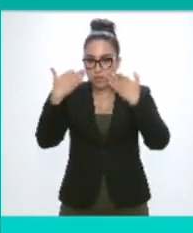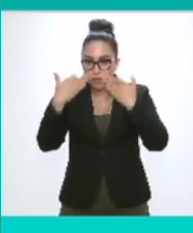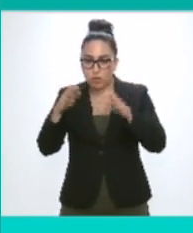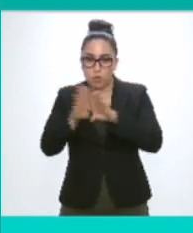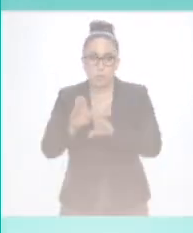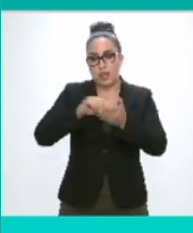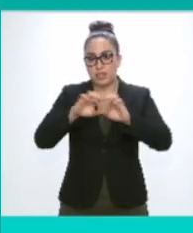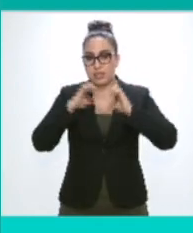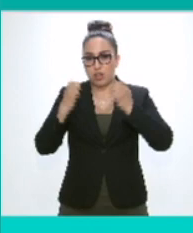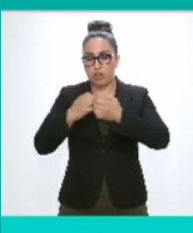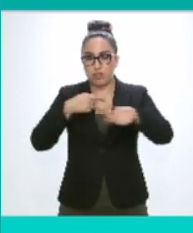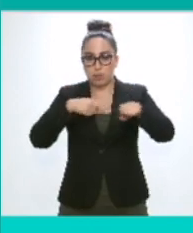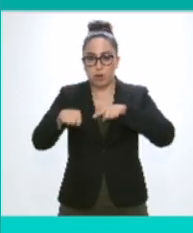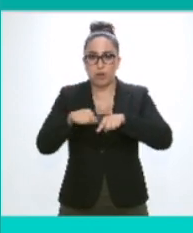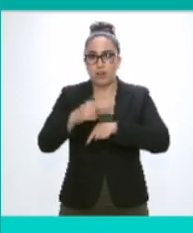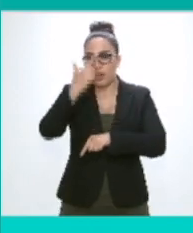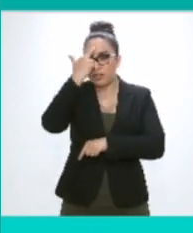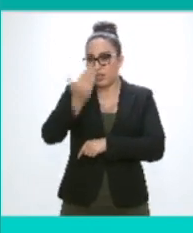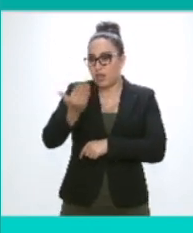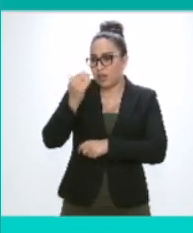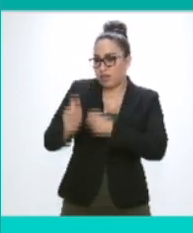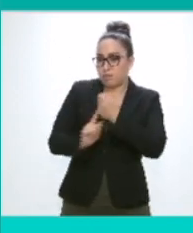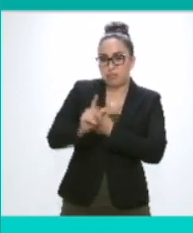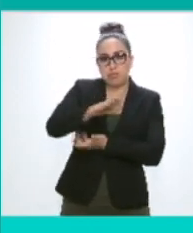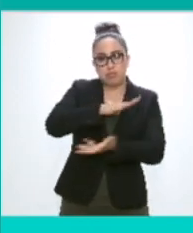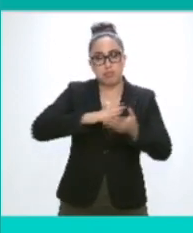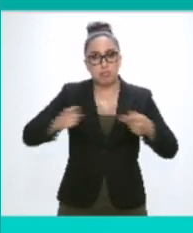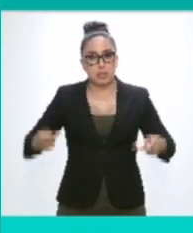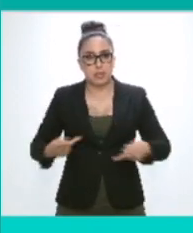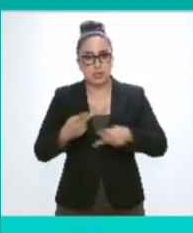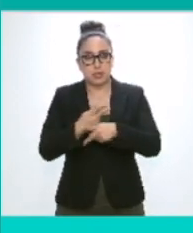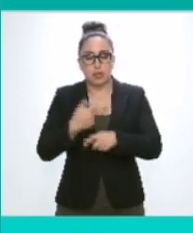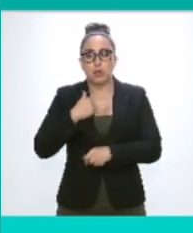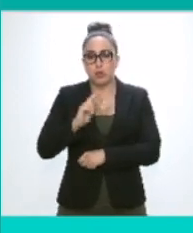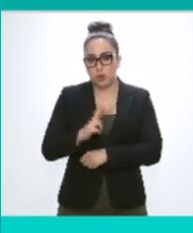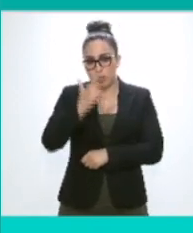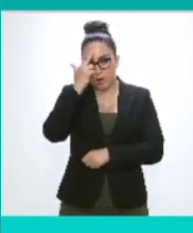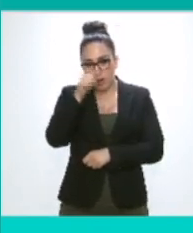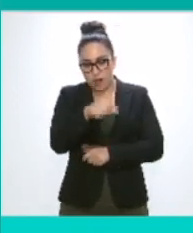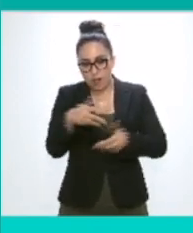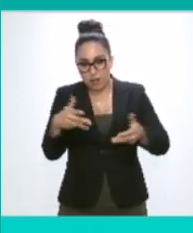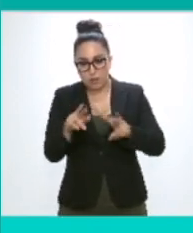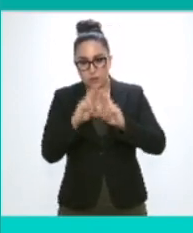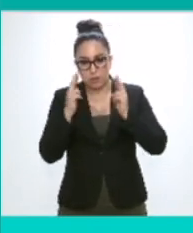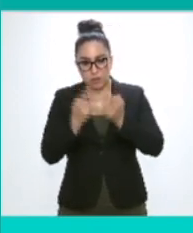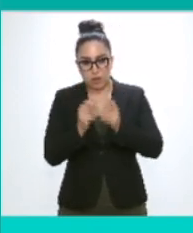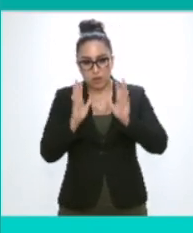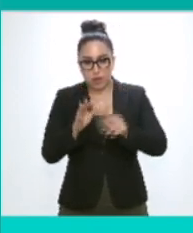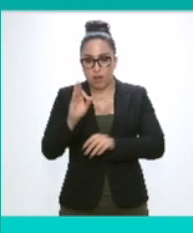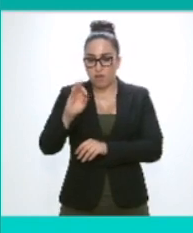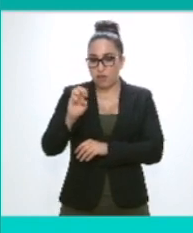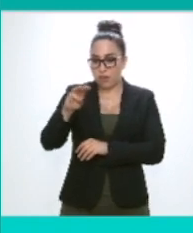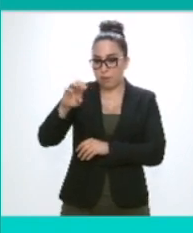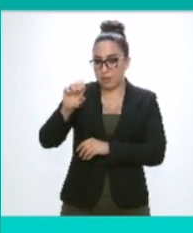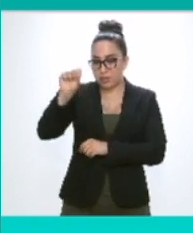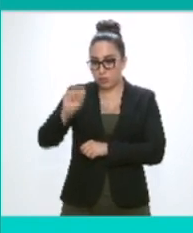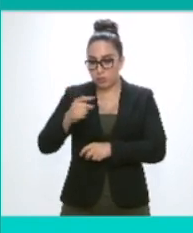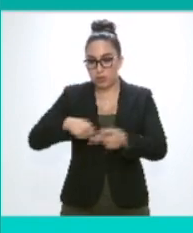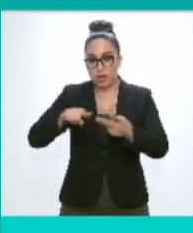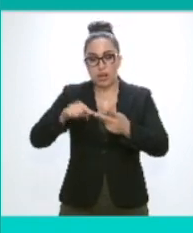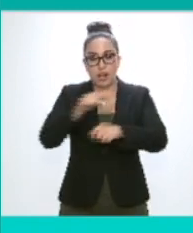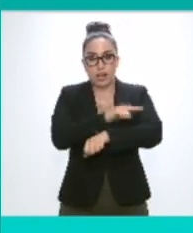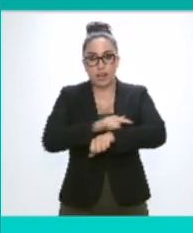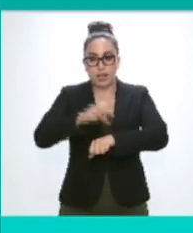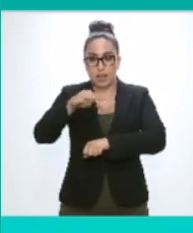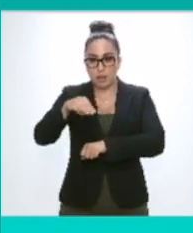los estadios de fútbol al haberse llevado a cabo diversas reuniones que además fueron públicas entre la femex sud y la Liga MX